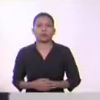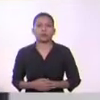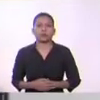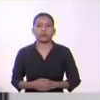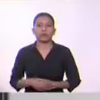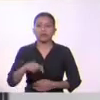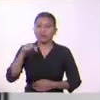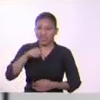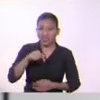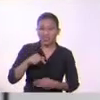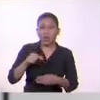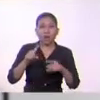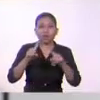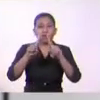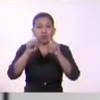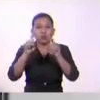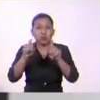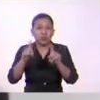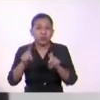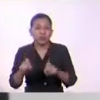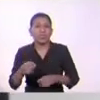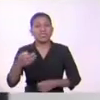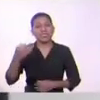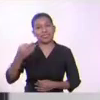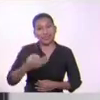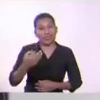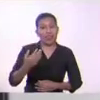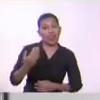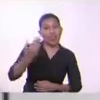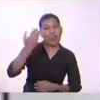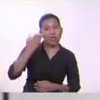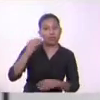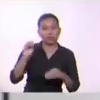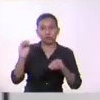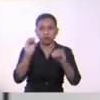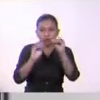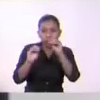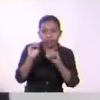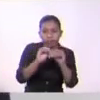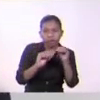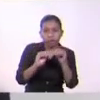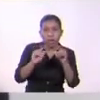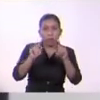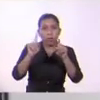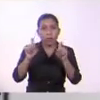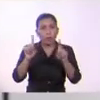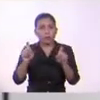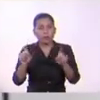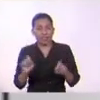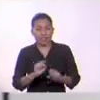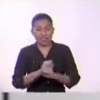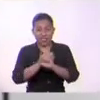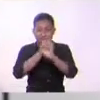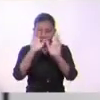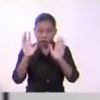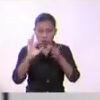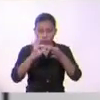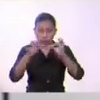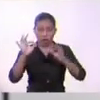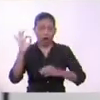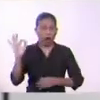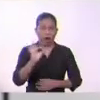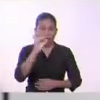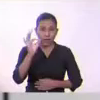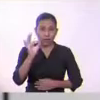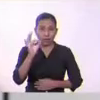tipo de entrevista es necesario preparar las preguntas de manera previa y enviarlas a la persona a